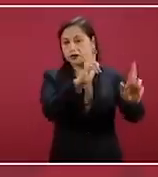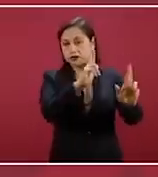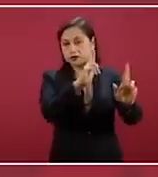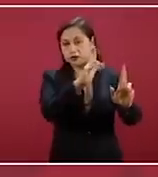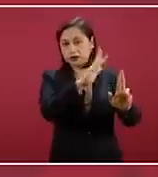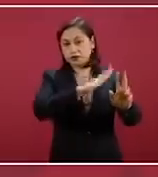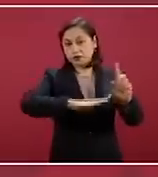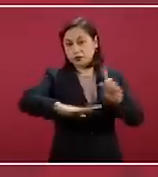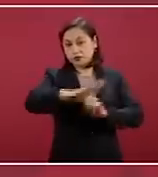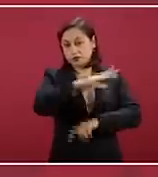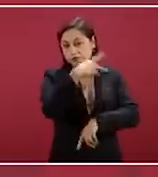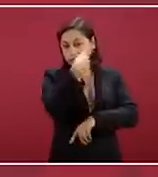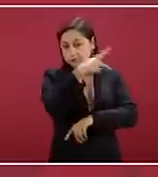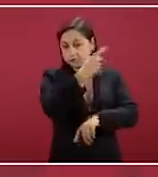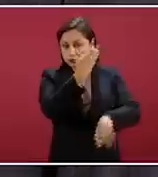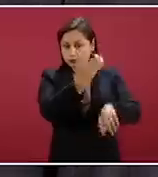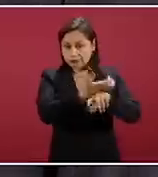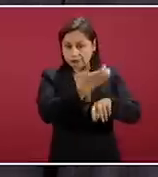estadounidenses.